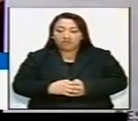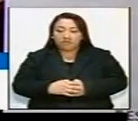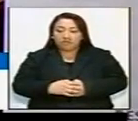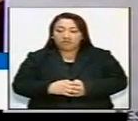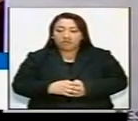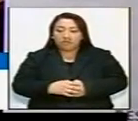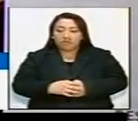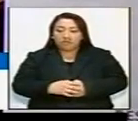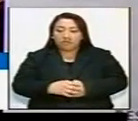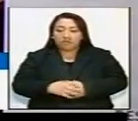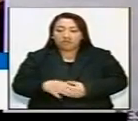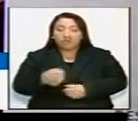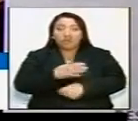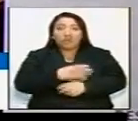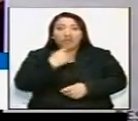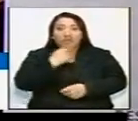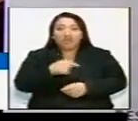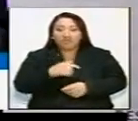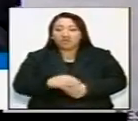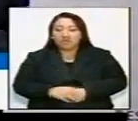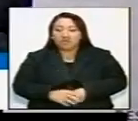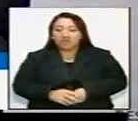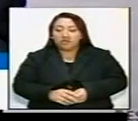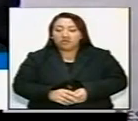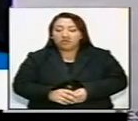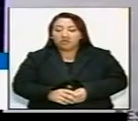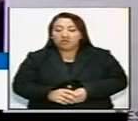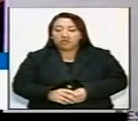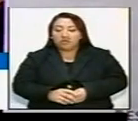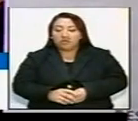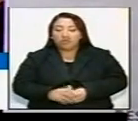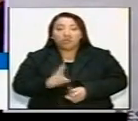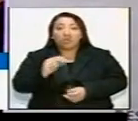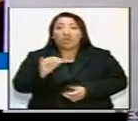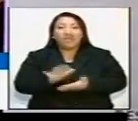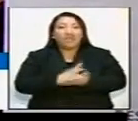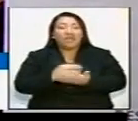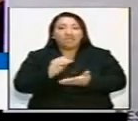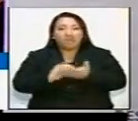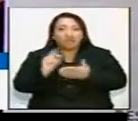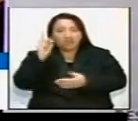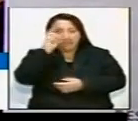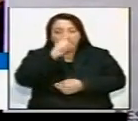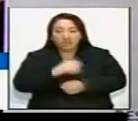que es del siglo XVI, donde él dice, y lo voy a citar: no hay nada más difícil